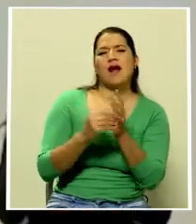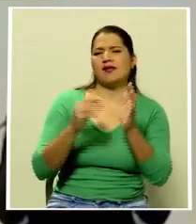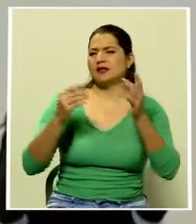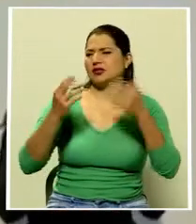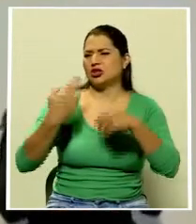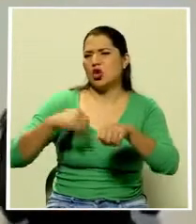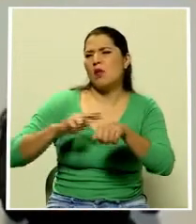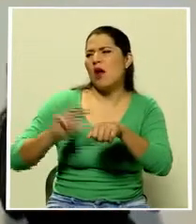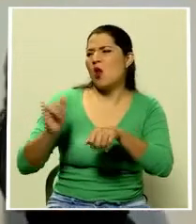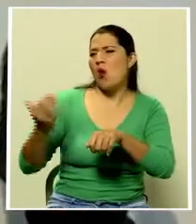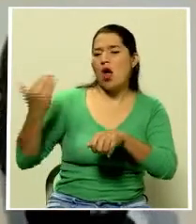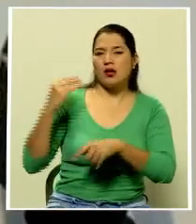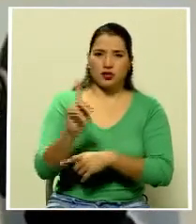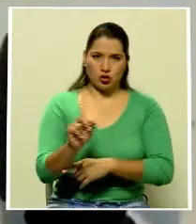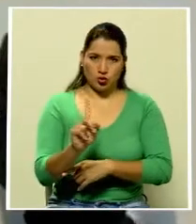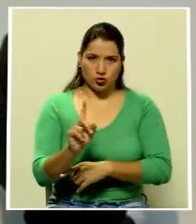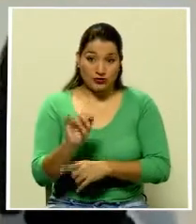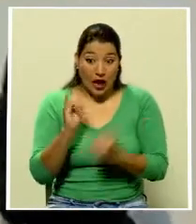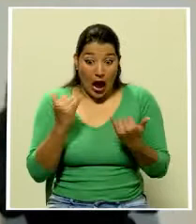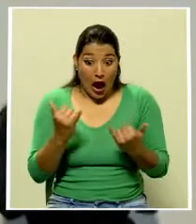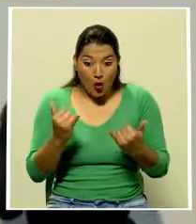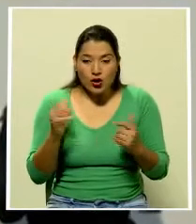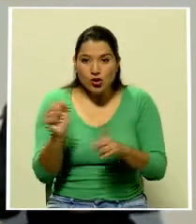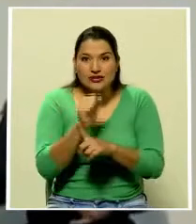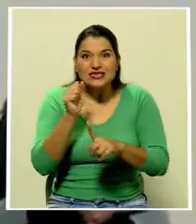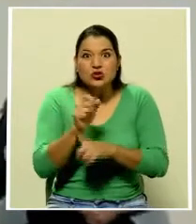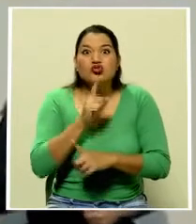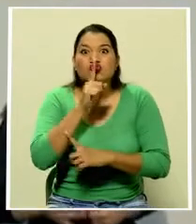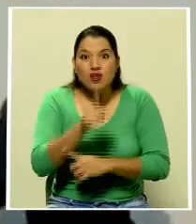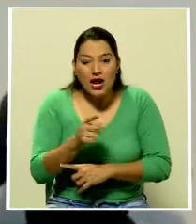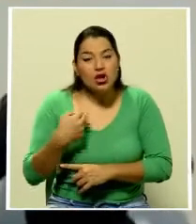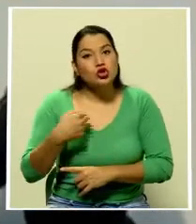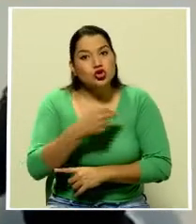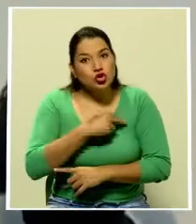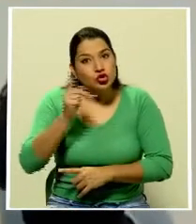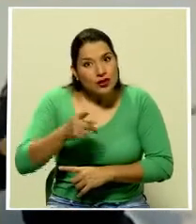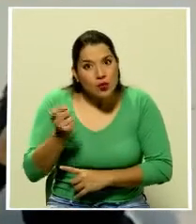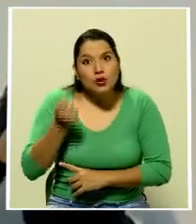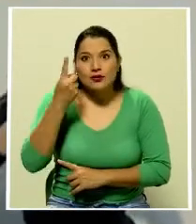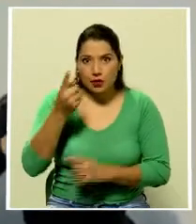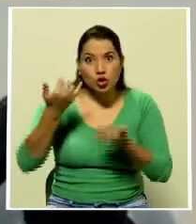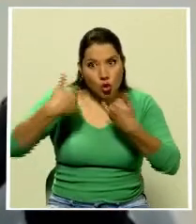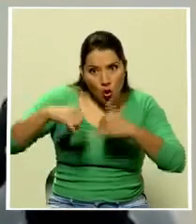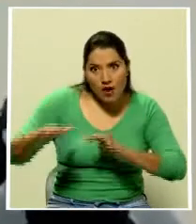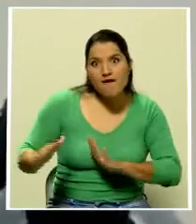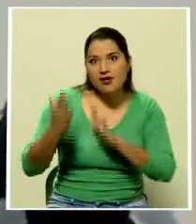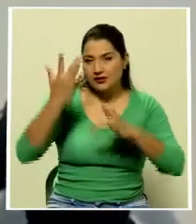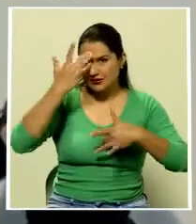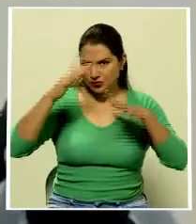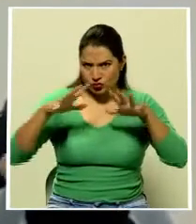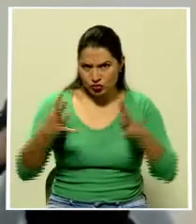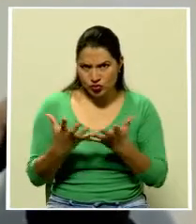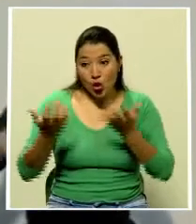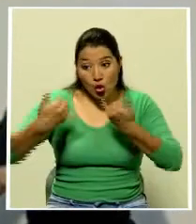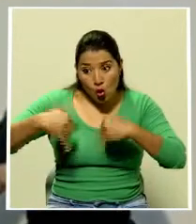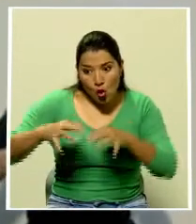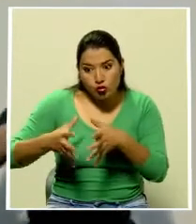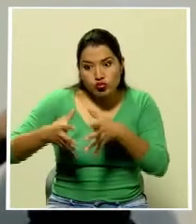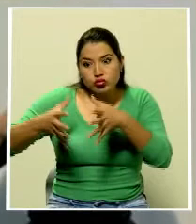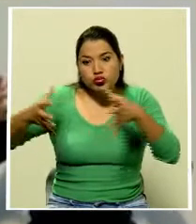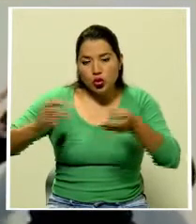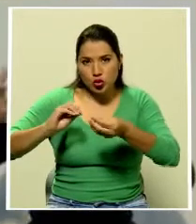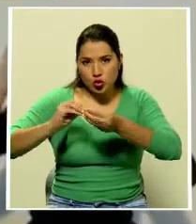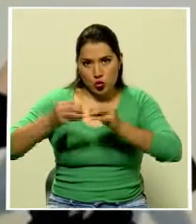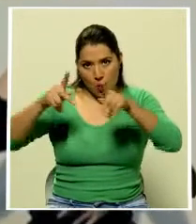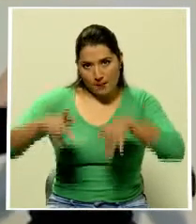por eso he dicho, esto es una realidad, esto está pasando, tenemos que entender que sigue pasando y que siguen los casos creciendo.